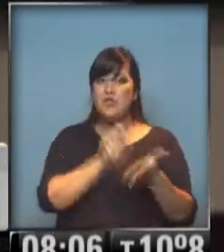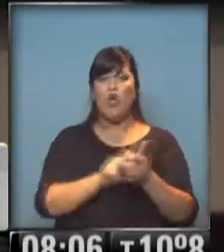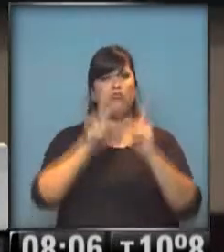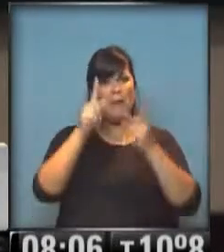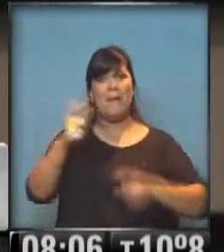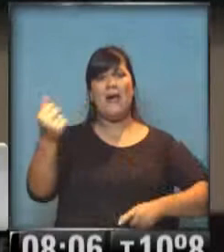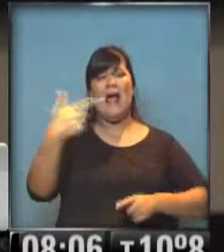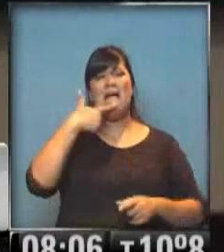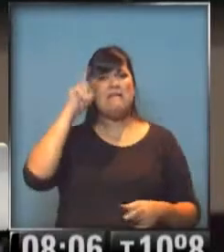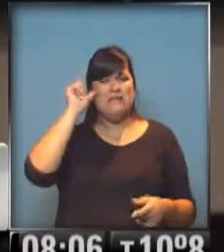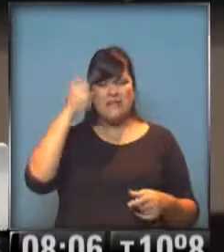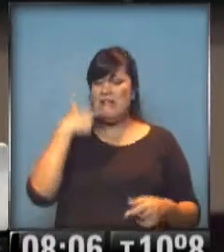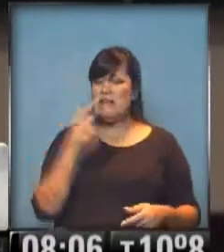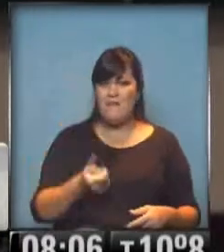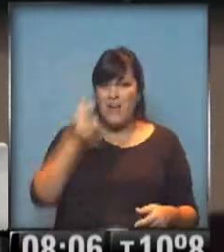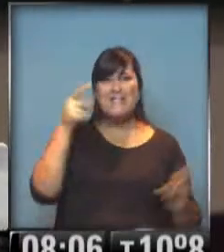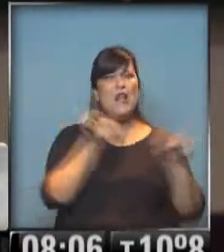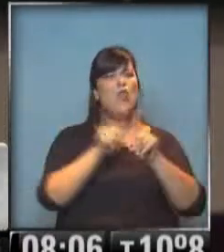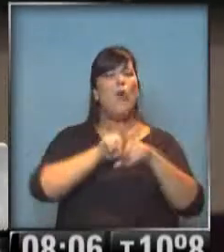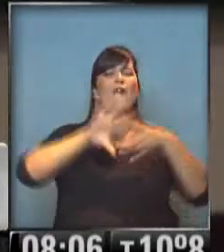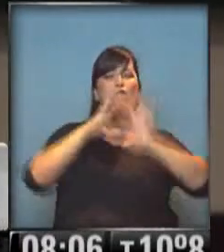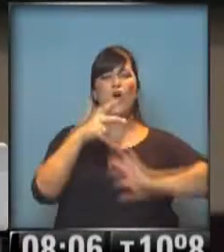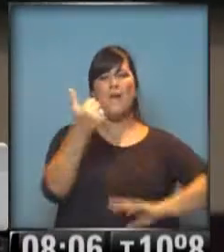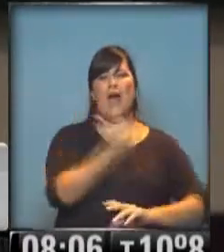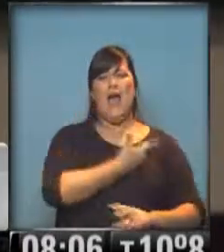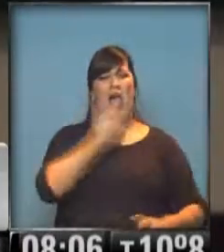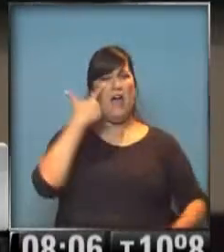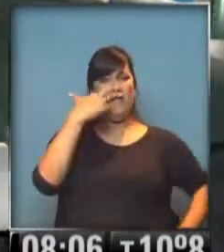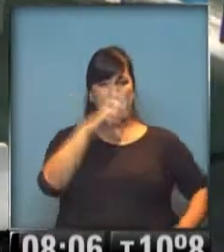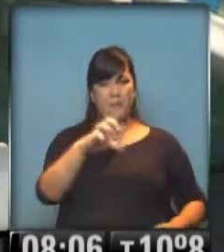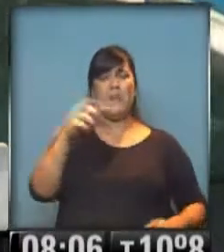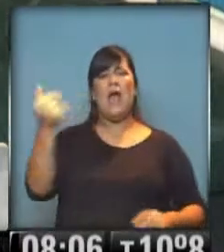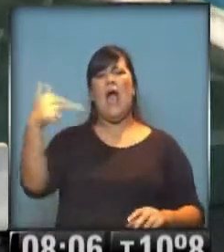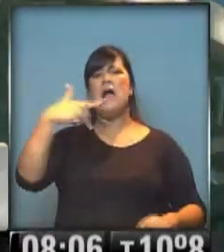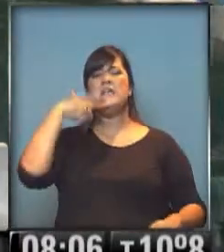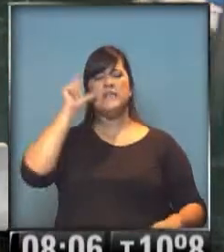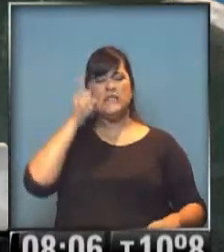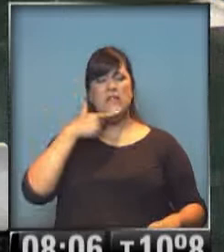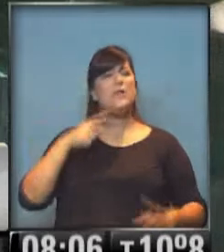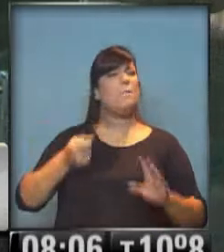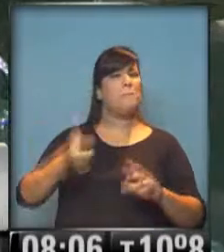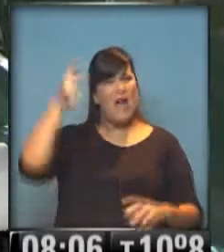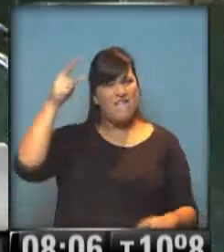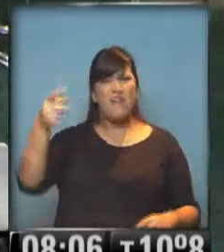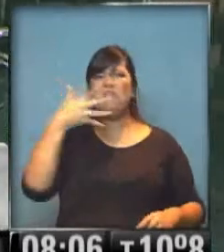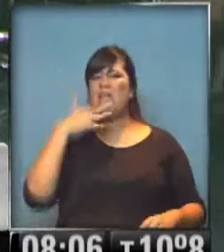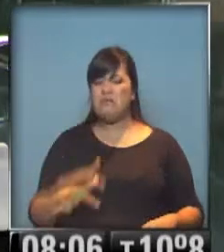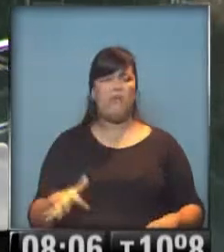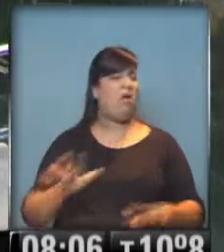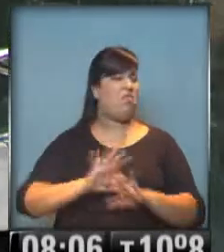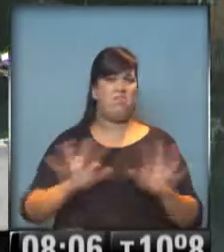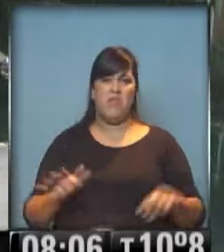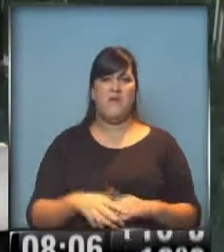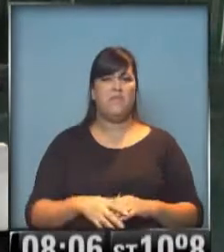sencilla siempre hacemos la comparación con afip porque antes tiene una página mucho más ajeno mucho más fácil de entender y comprender